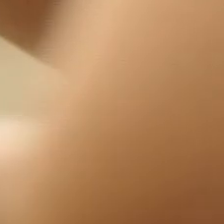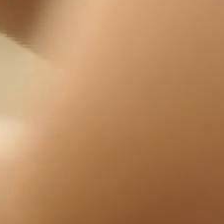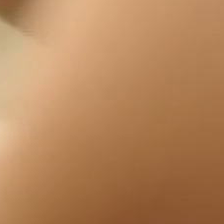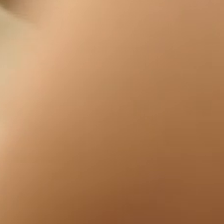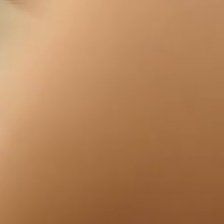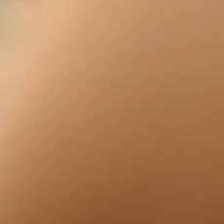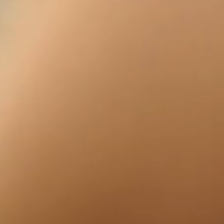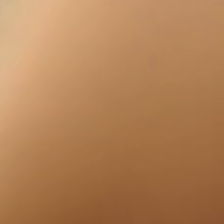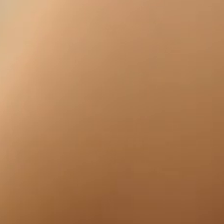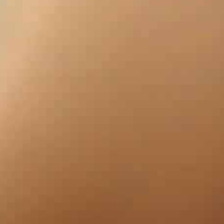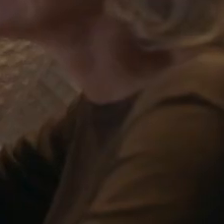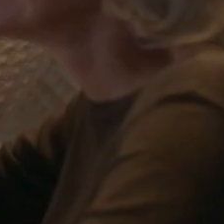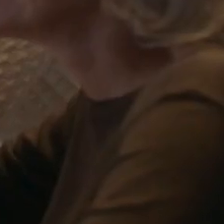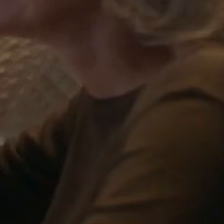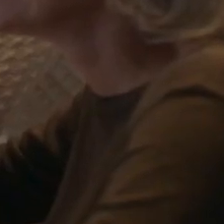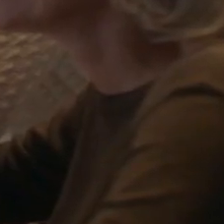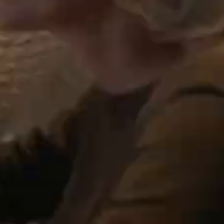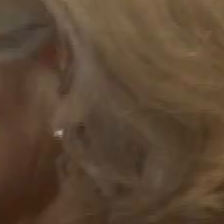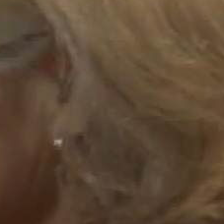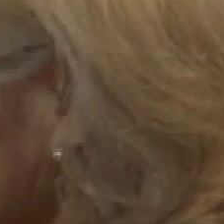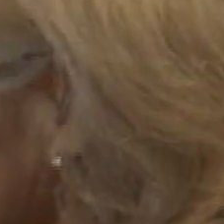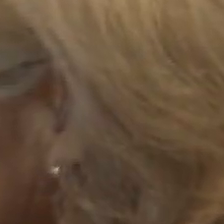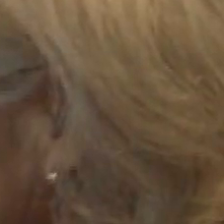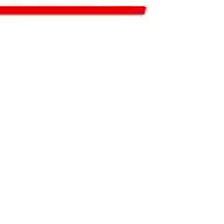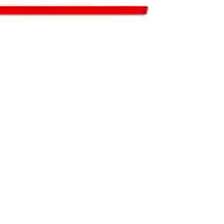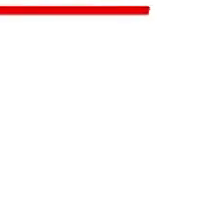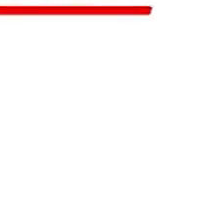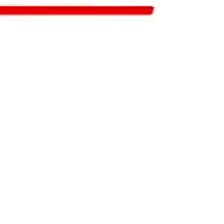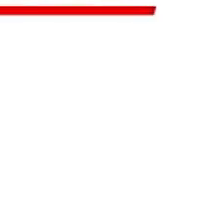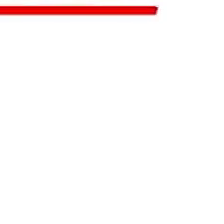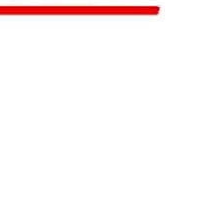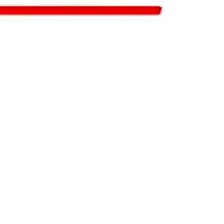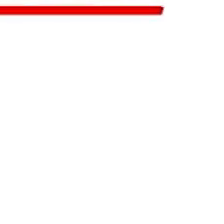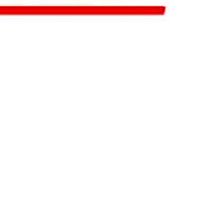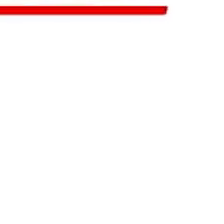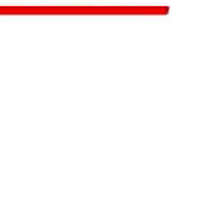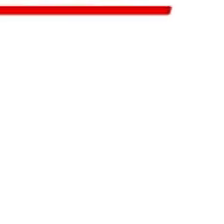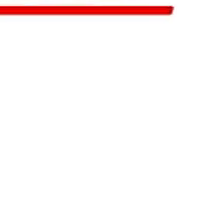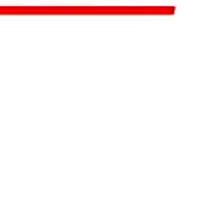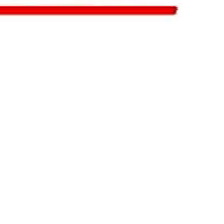Somos de los que vamos evolucionando con usted.